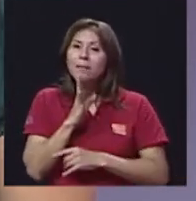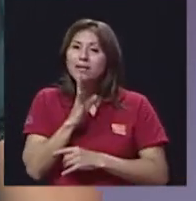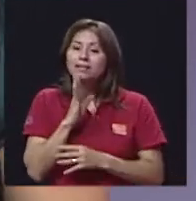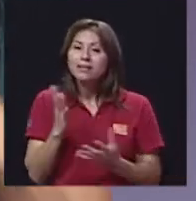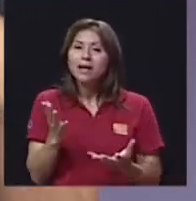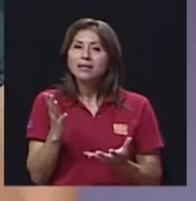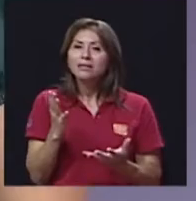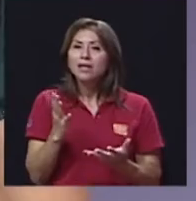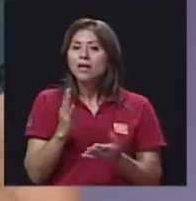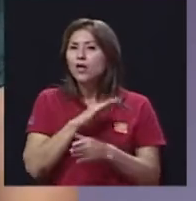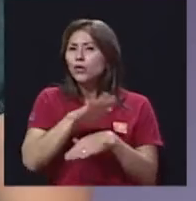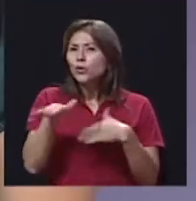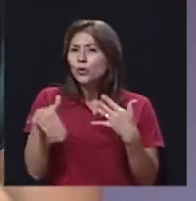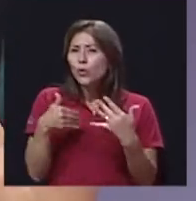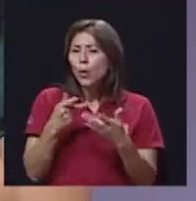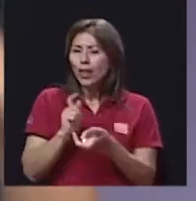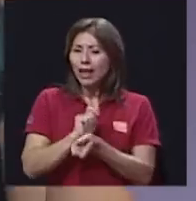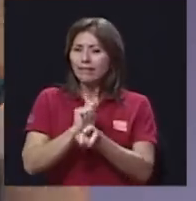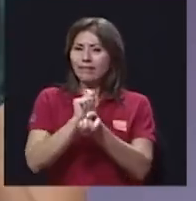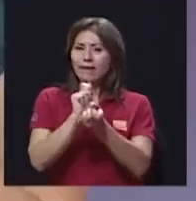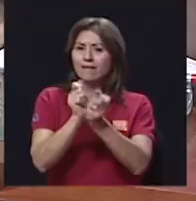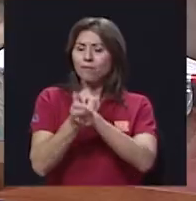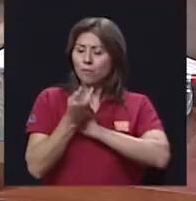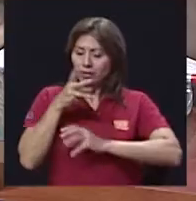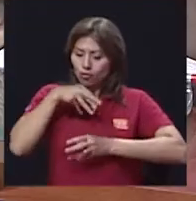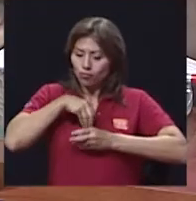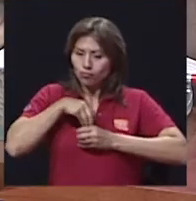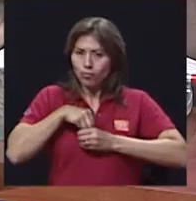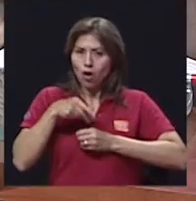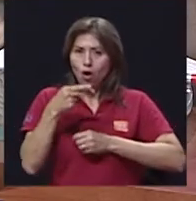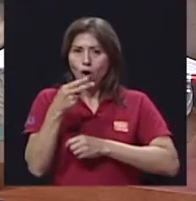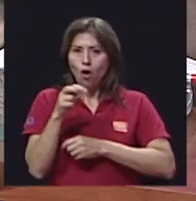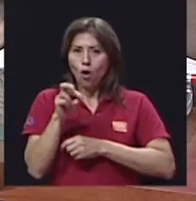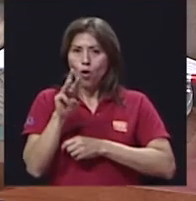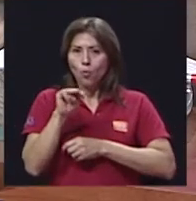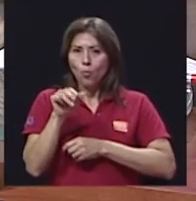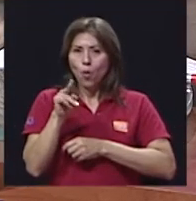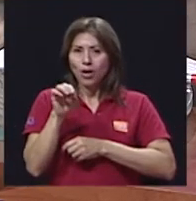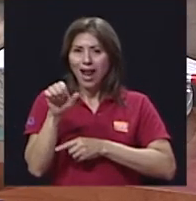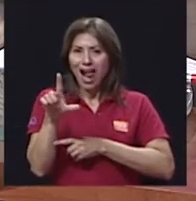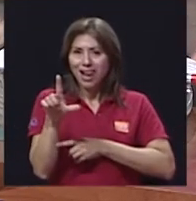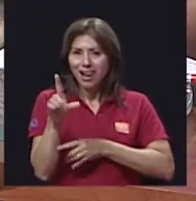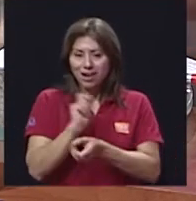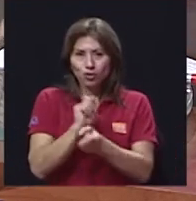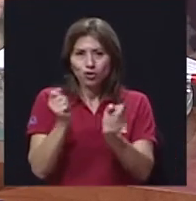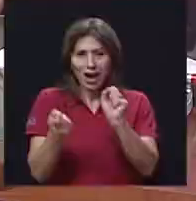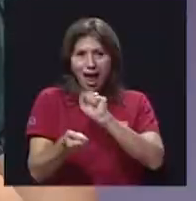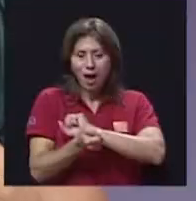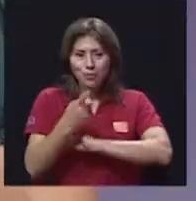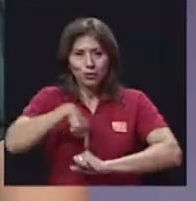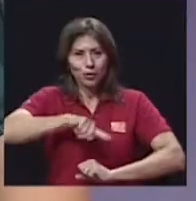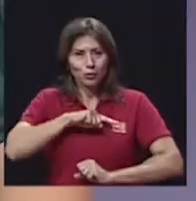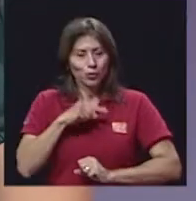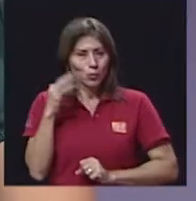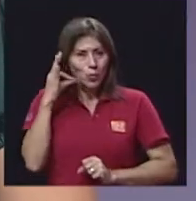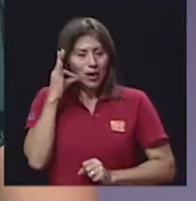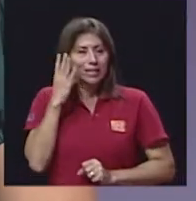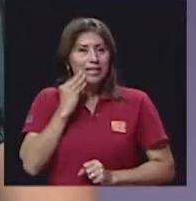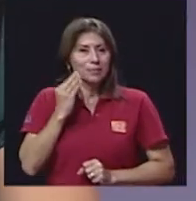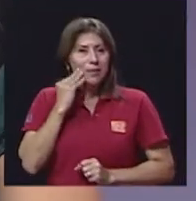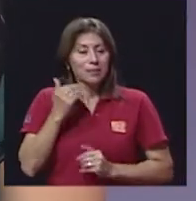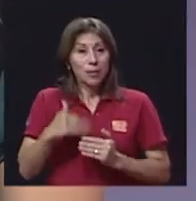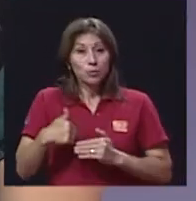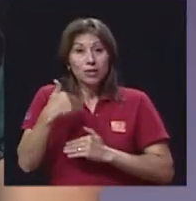digamos todas las transformaciones monal o todo digamos el paso de los cambios hormonales que sufren o sufrimos las mujeres después del